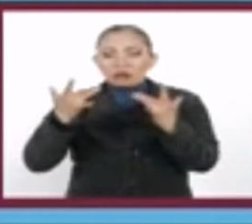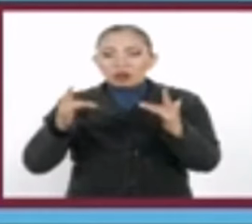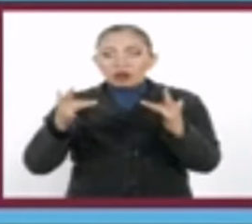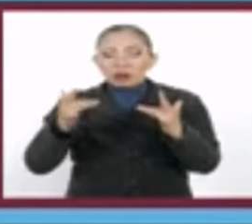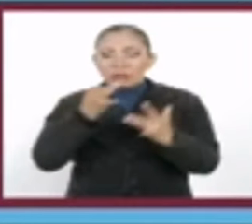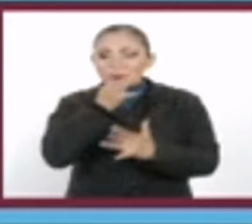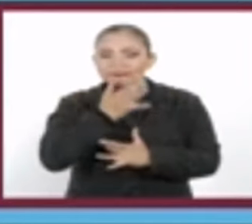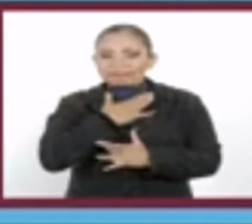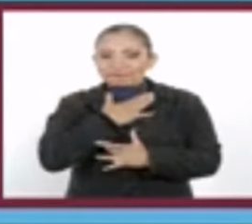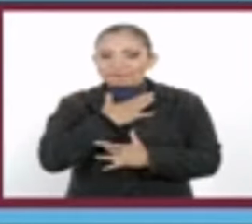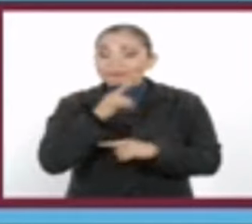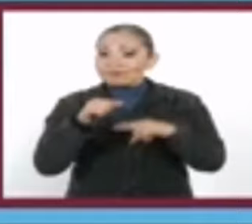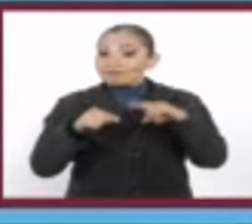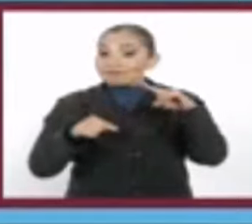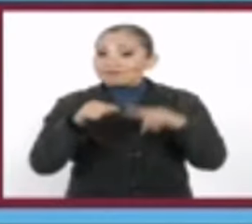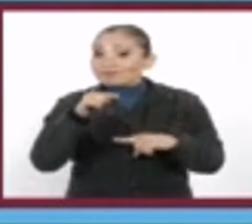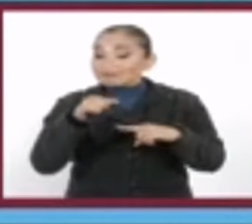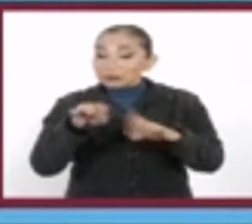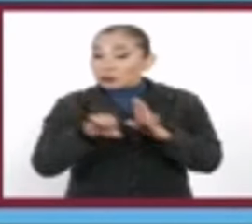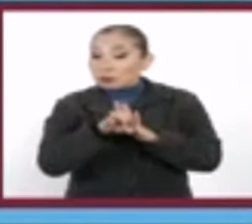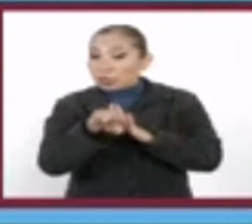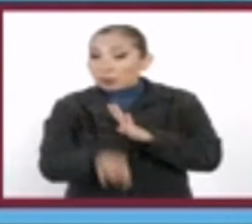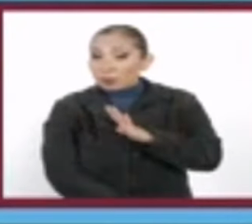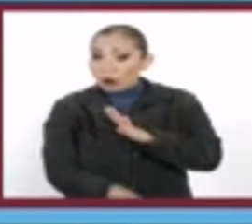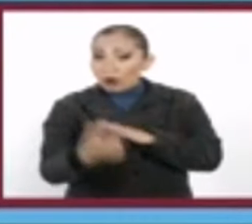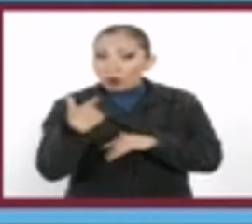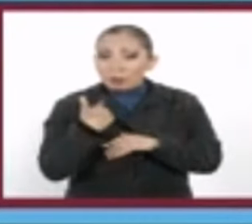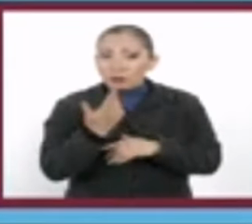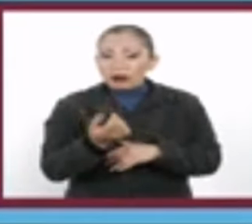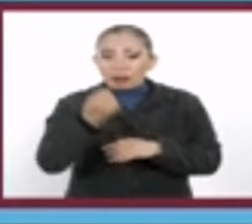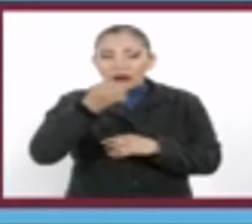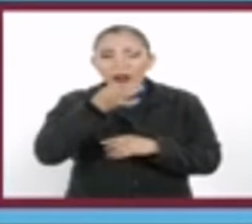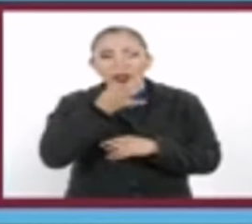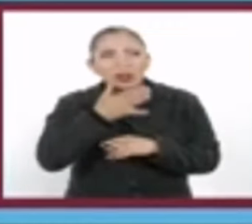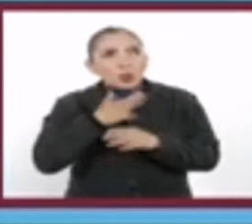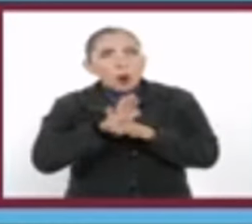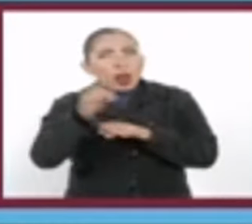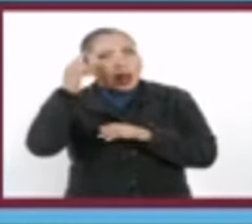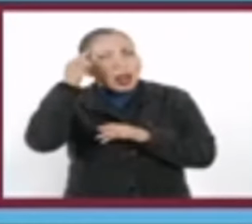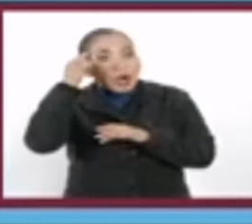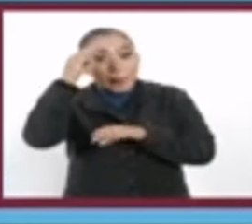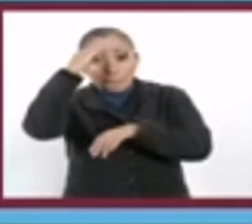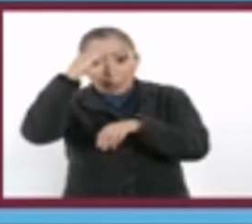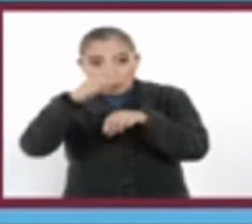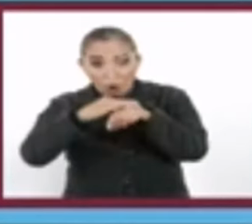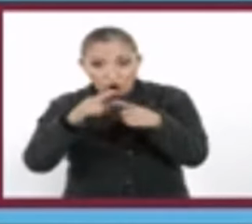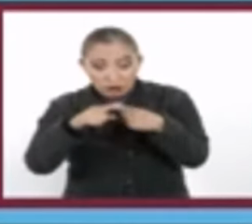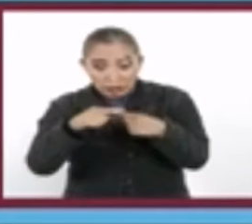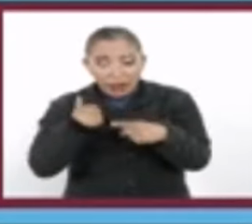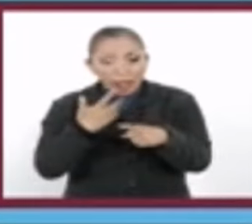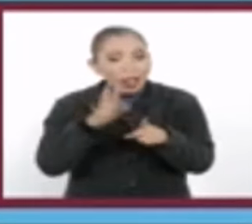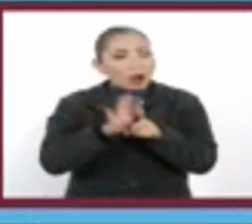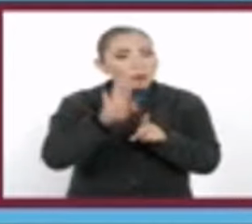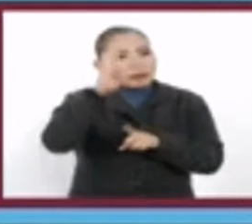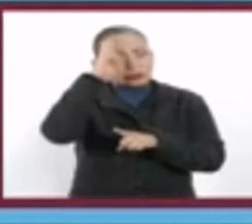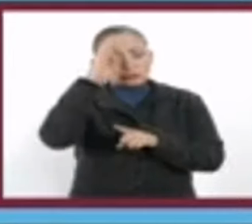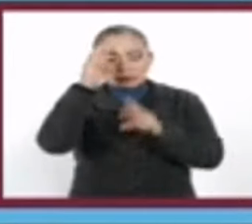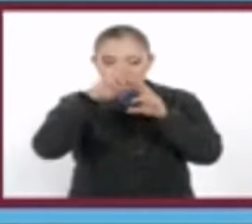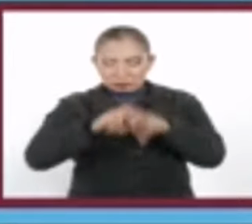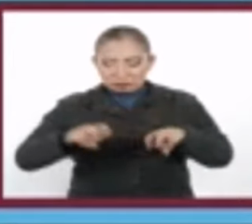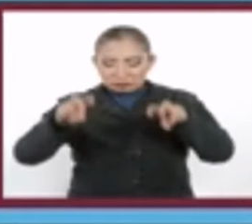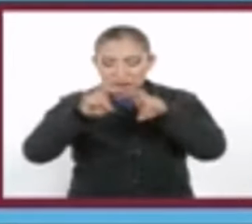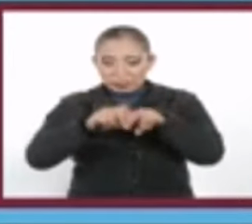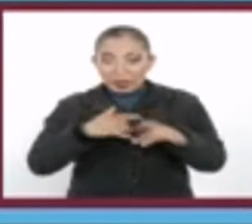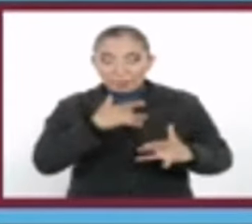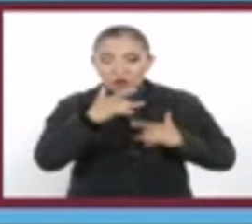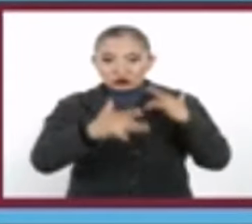dolor, dependiendo de aspectos como las señales que recibe, la memoria, los procesos de razonamiento